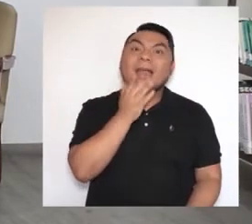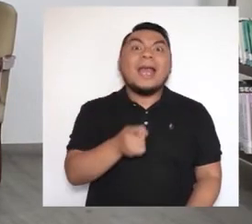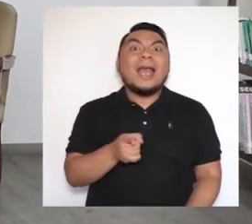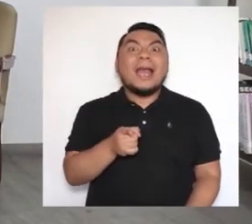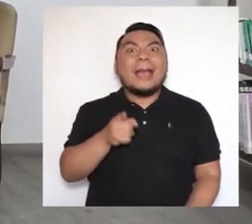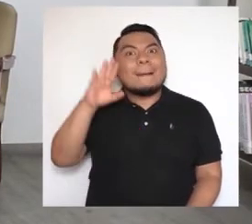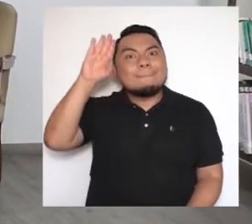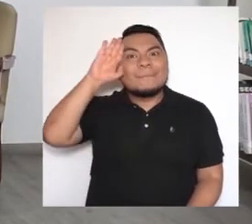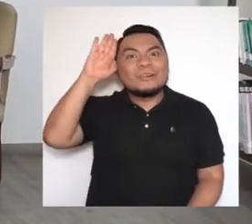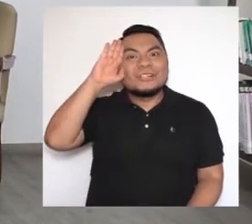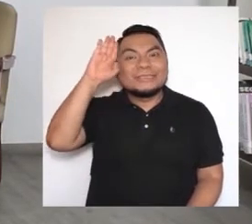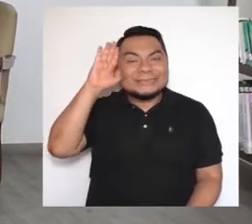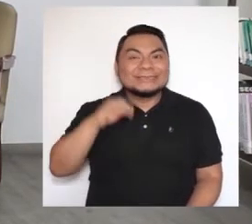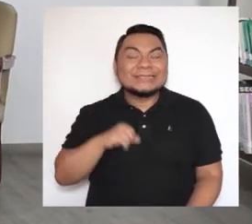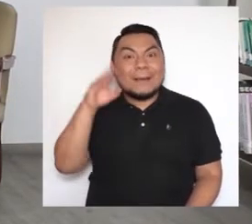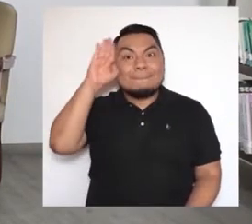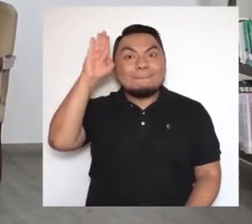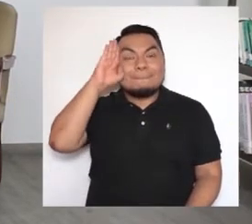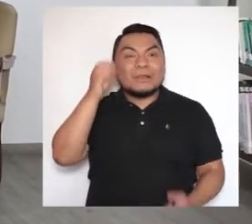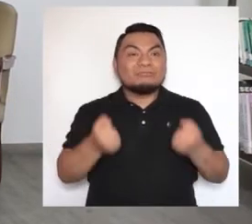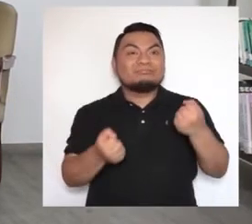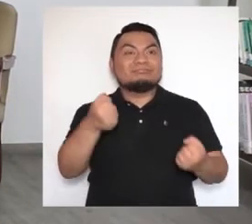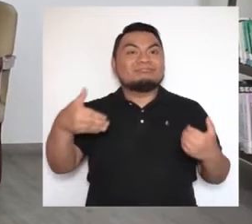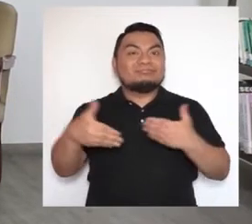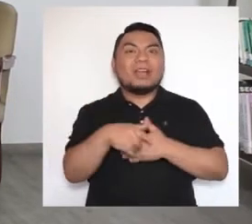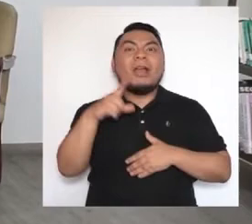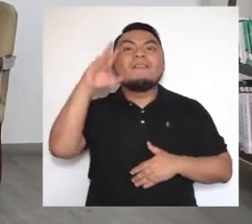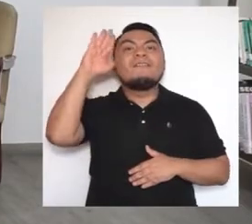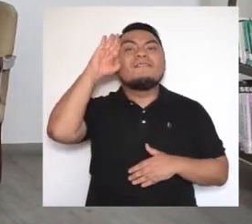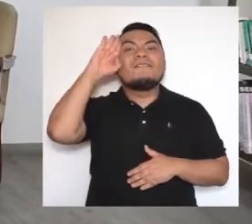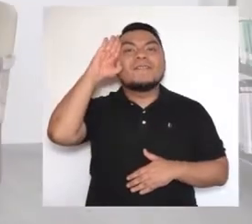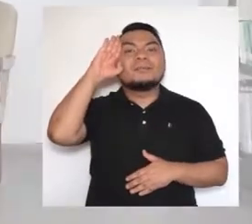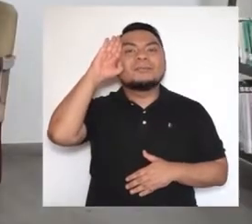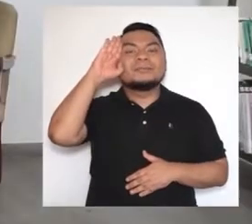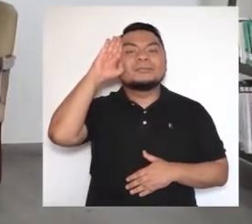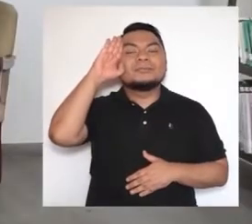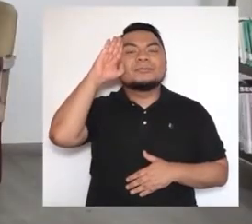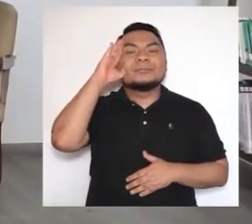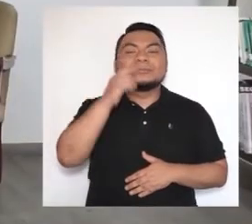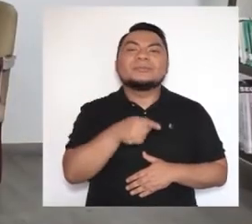¡De policía! ¡De policía de tránsito! ¡Foto!